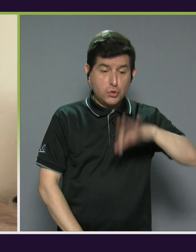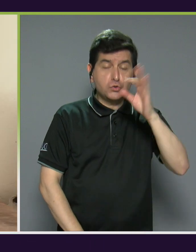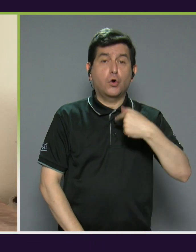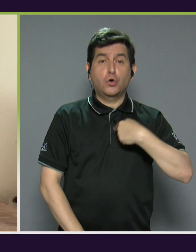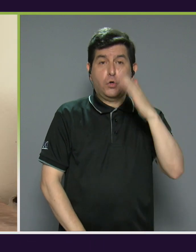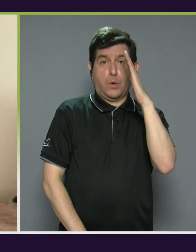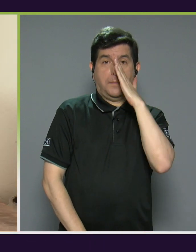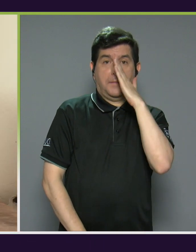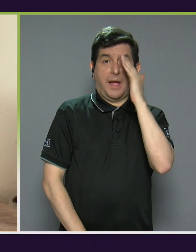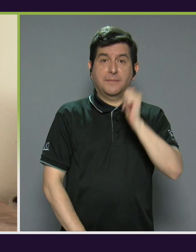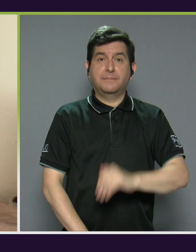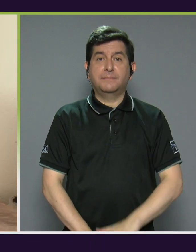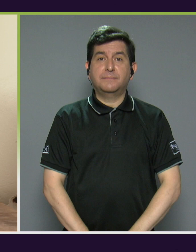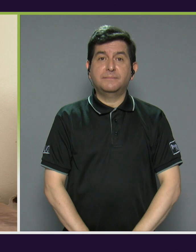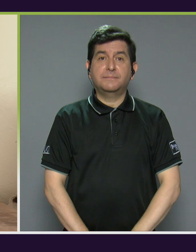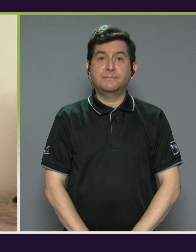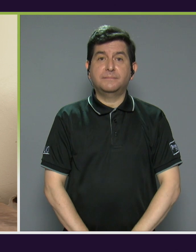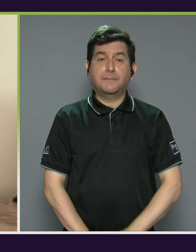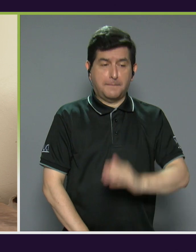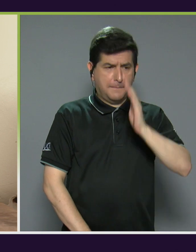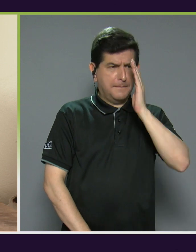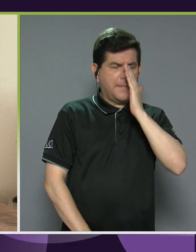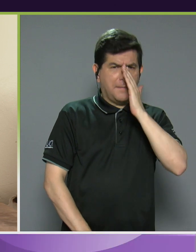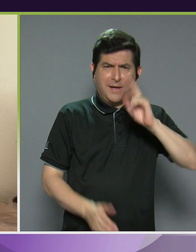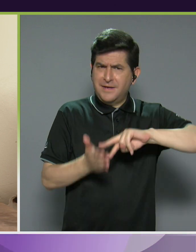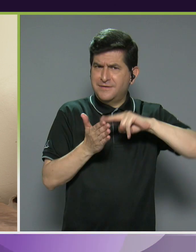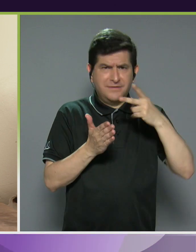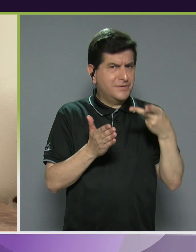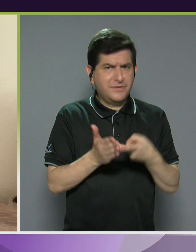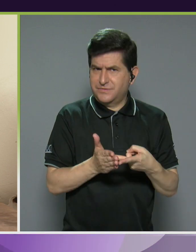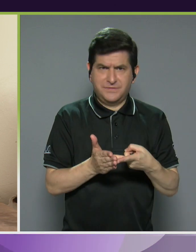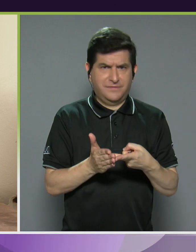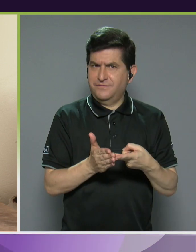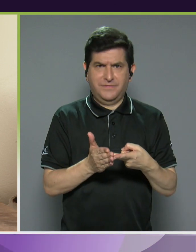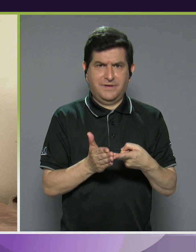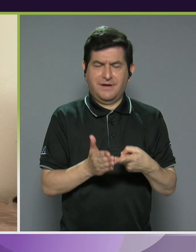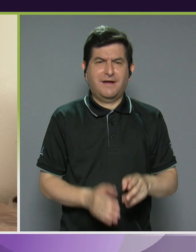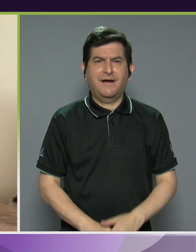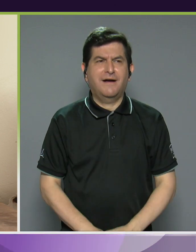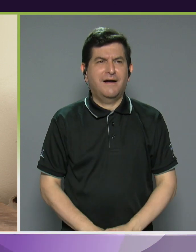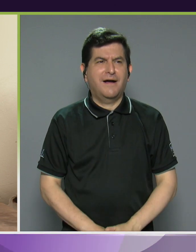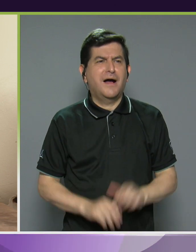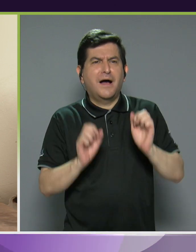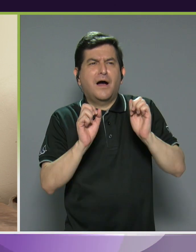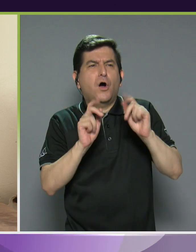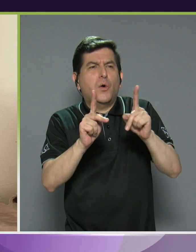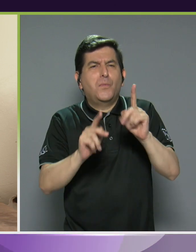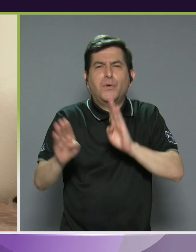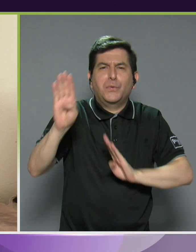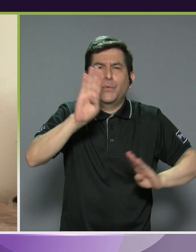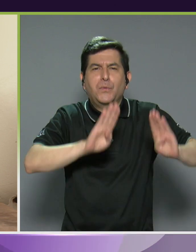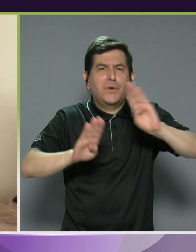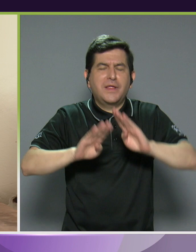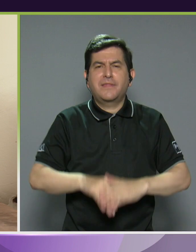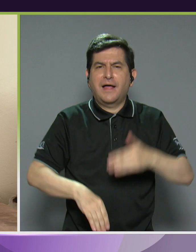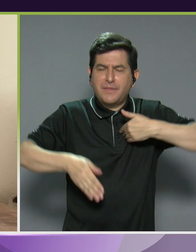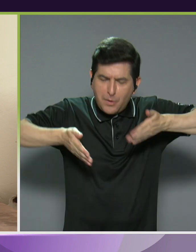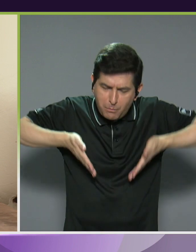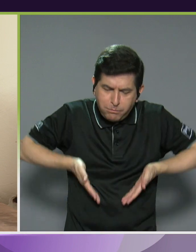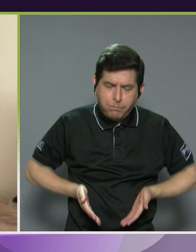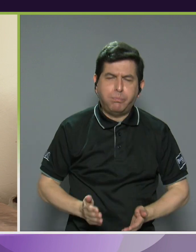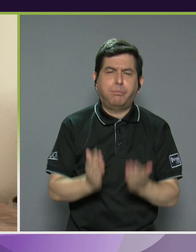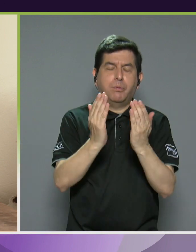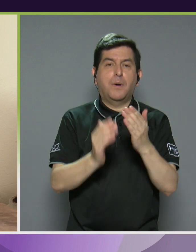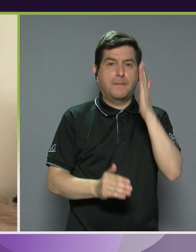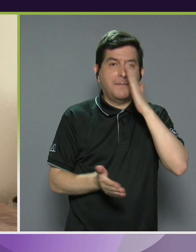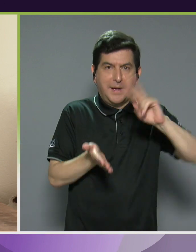yo escojo ser mamá. Ser mamá no es tener esa posibilidad biológica de